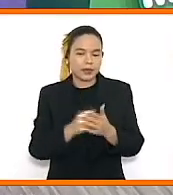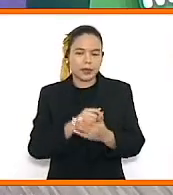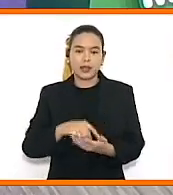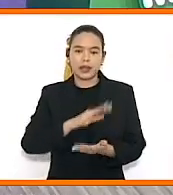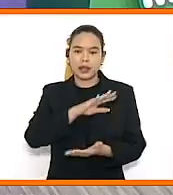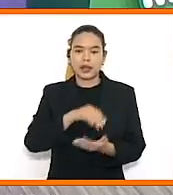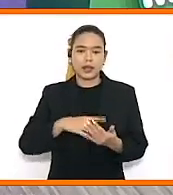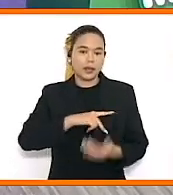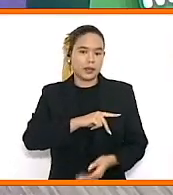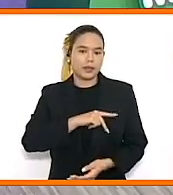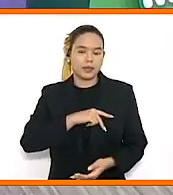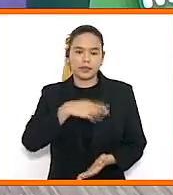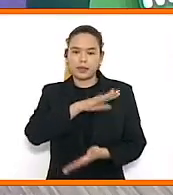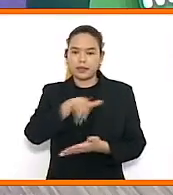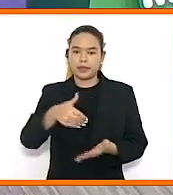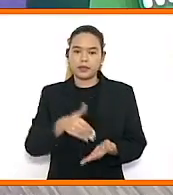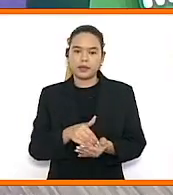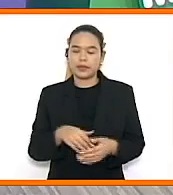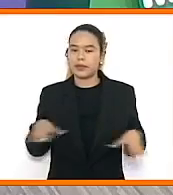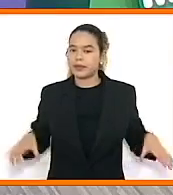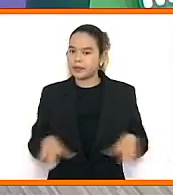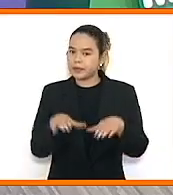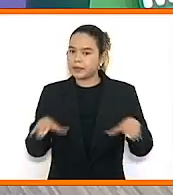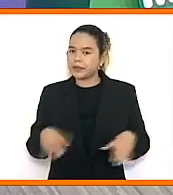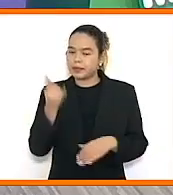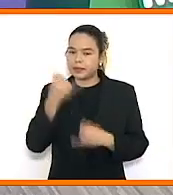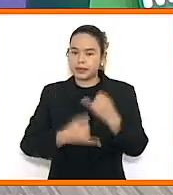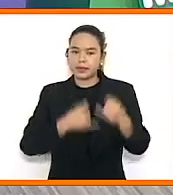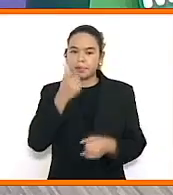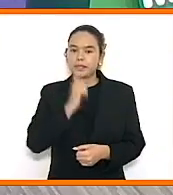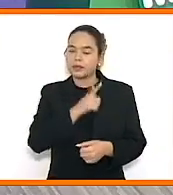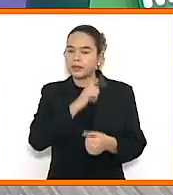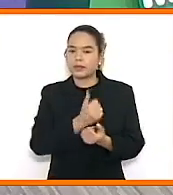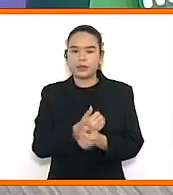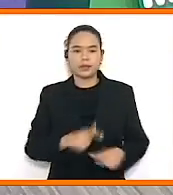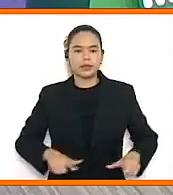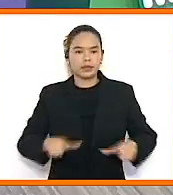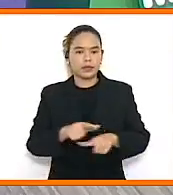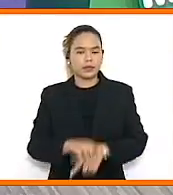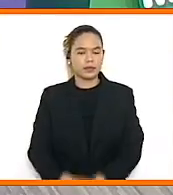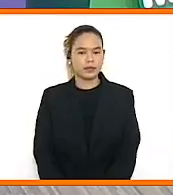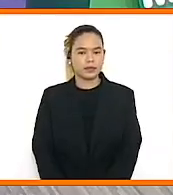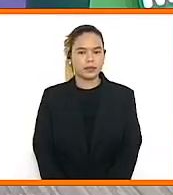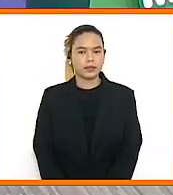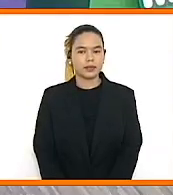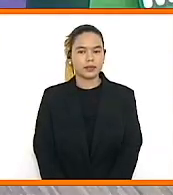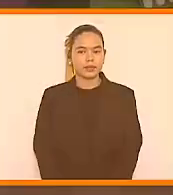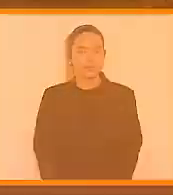Central Metropolitana. A jugar se ha dicho con Loto, donde quiera que estés.